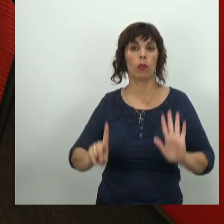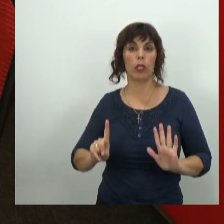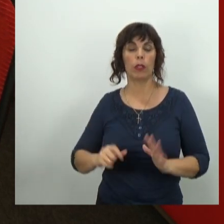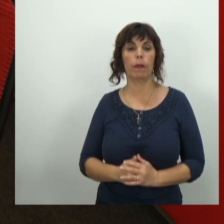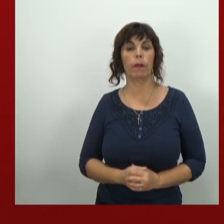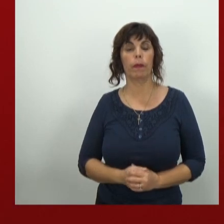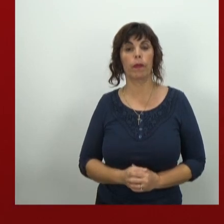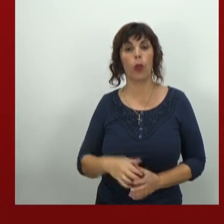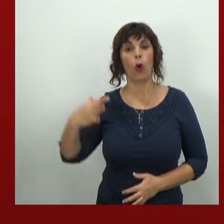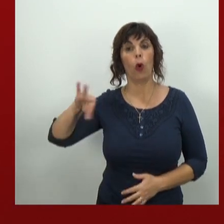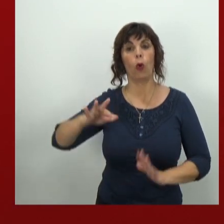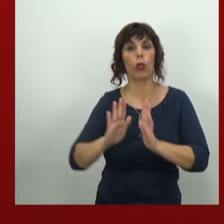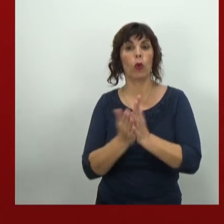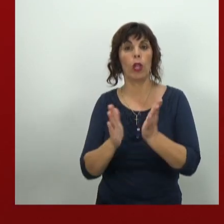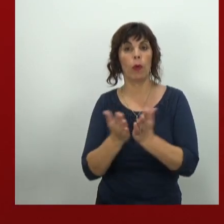El único libro